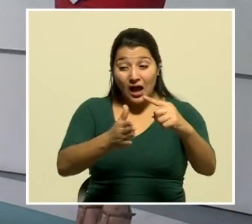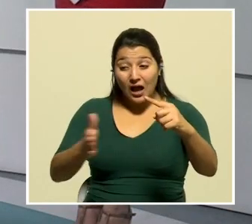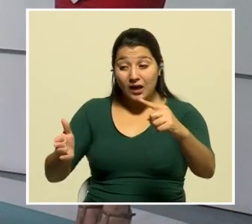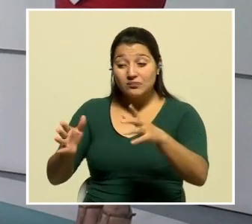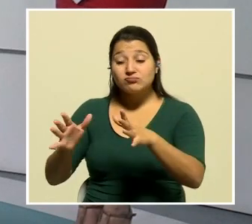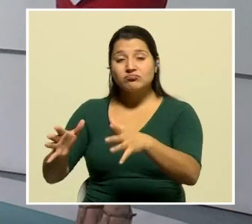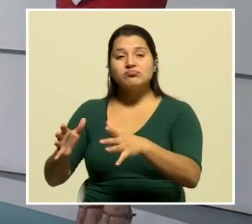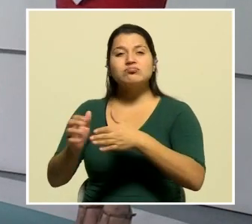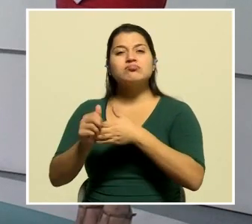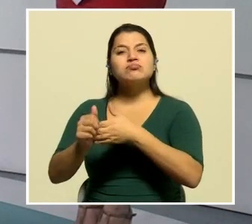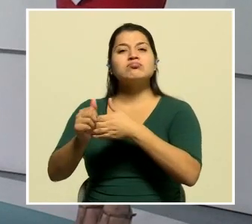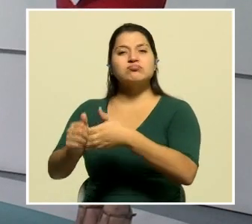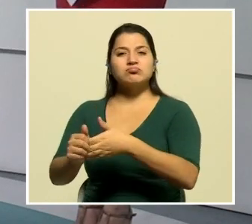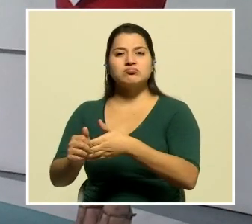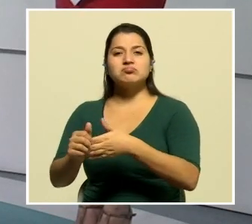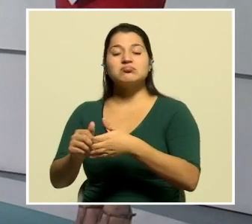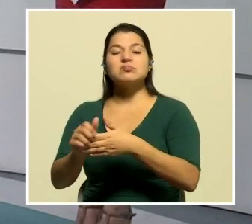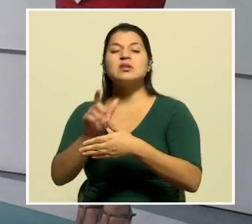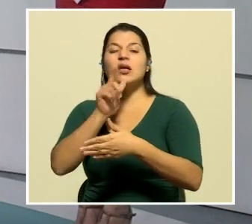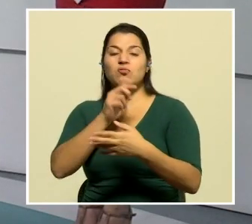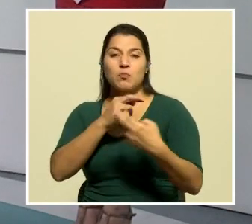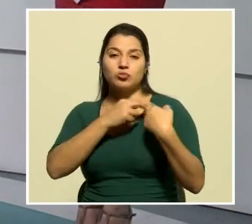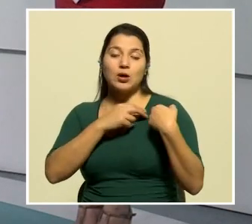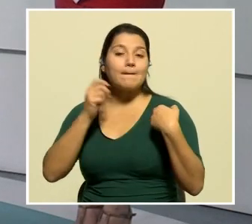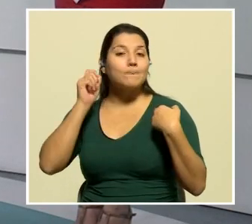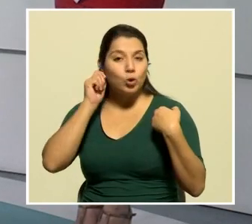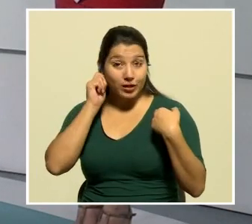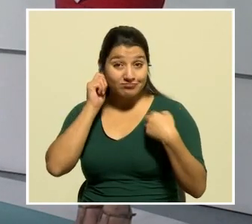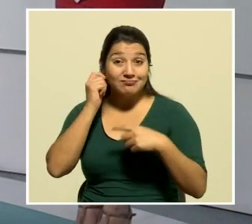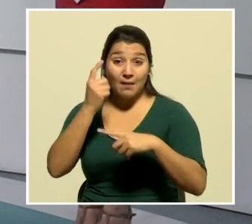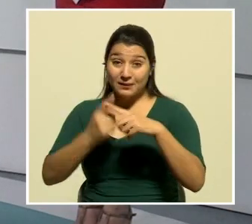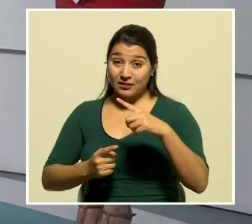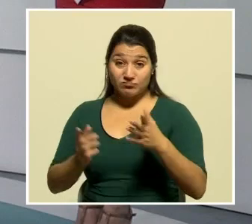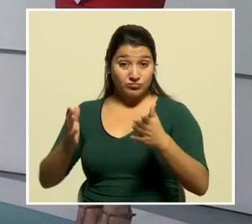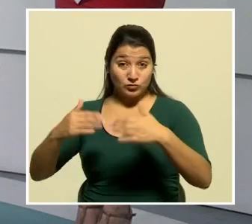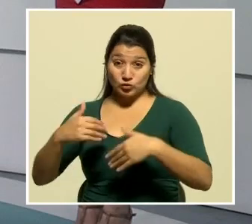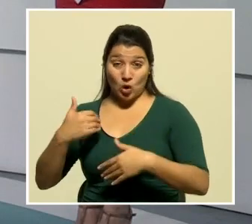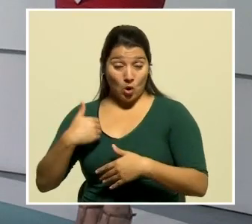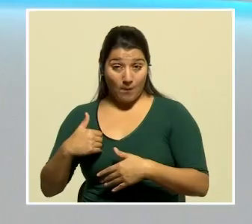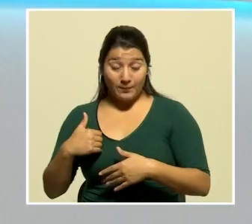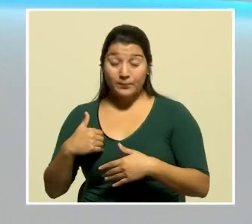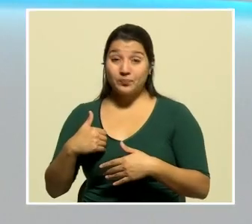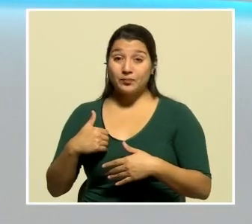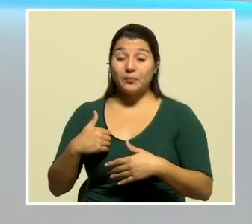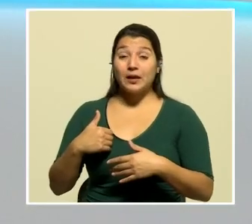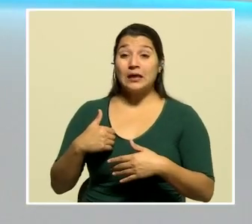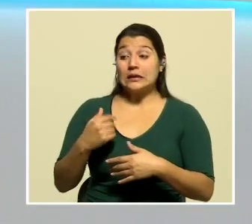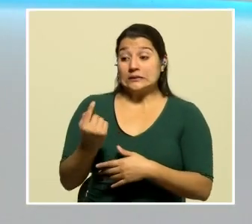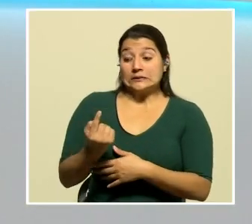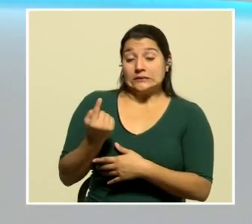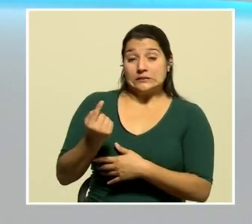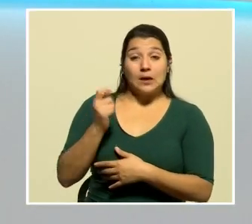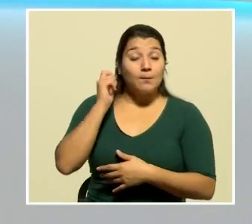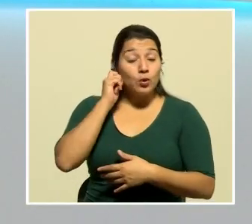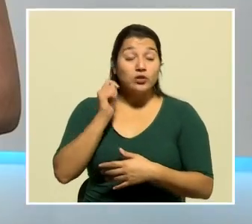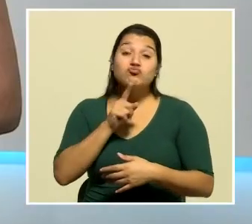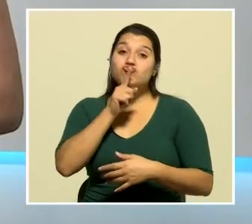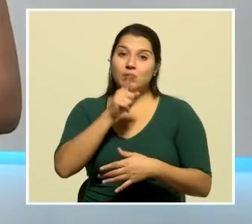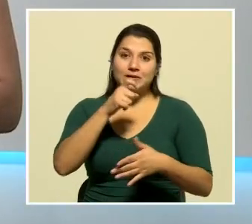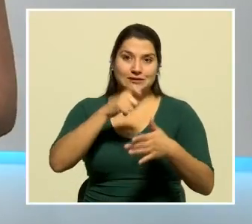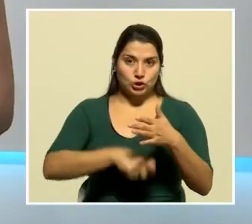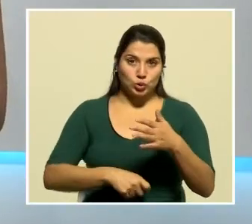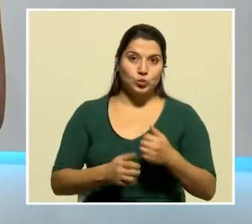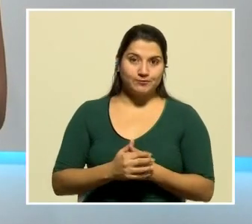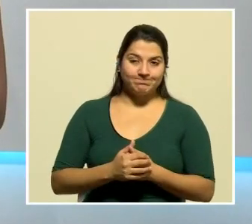son liderados por una mujer y se la están llevando de una manera muy particularmente dura. Así